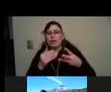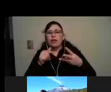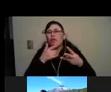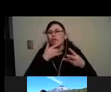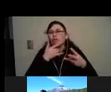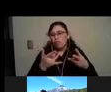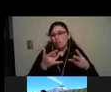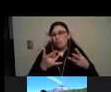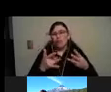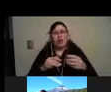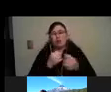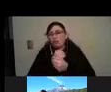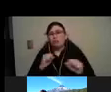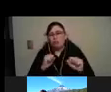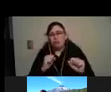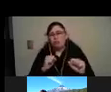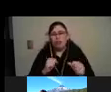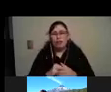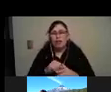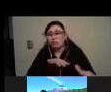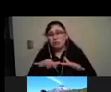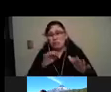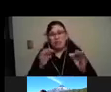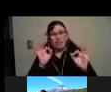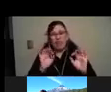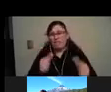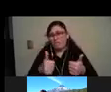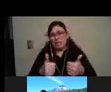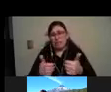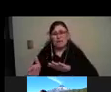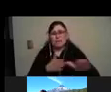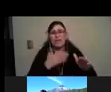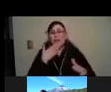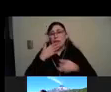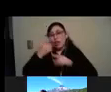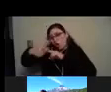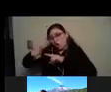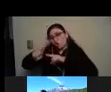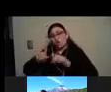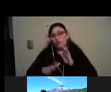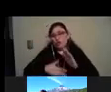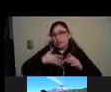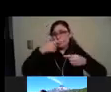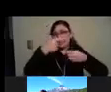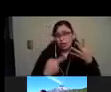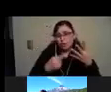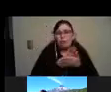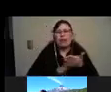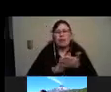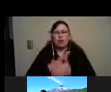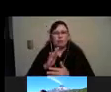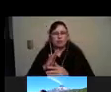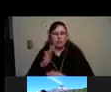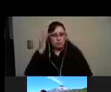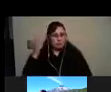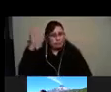¿ya? Además de eso, pueden ir acompañados otros síntomas, como pueden ser dificultad intelectual,